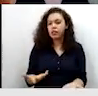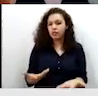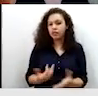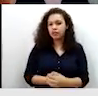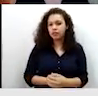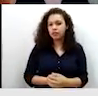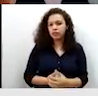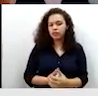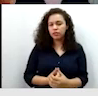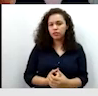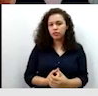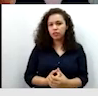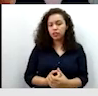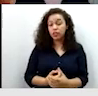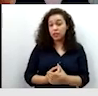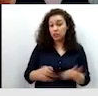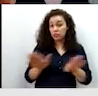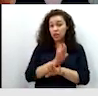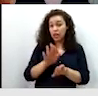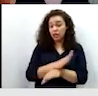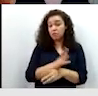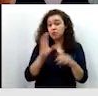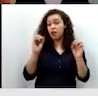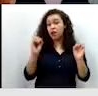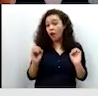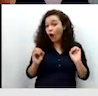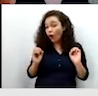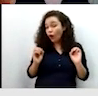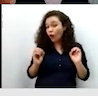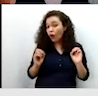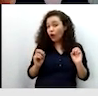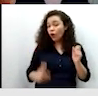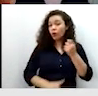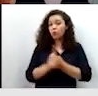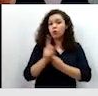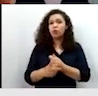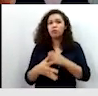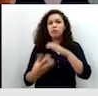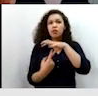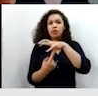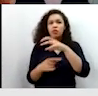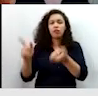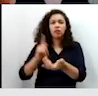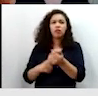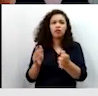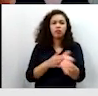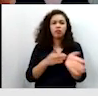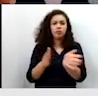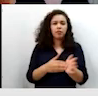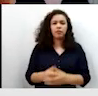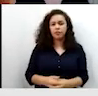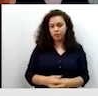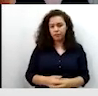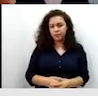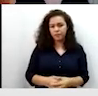la alteración o inclusive tener un problema de hongos en su archivo. Y ya lo hemos visto.